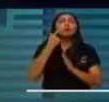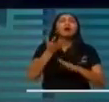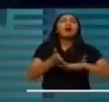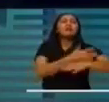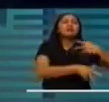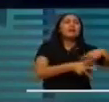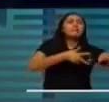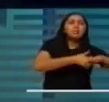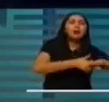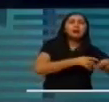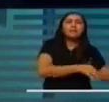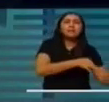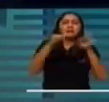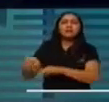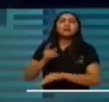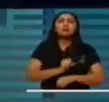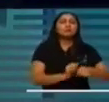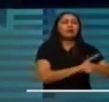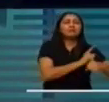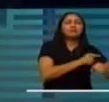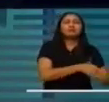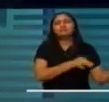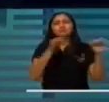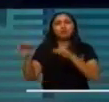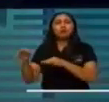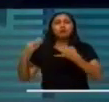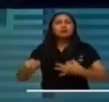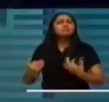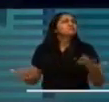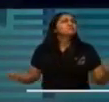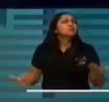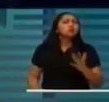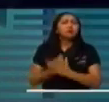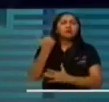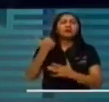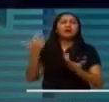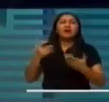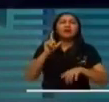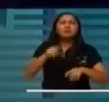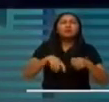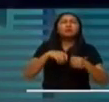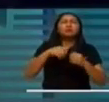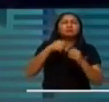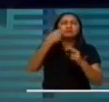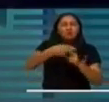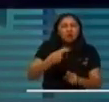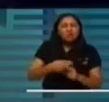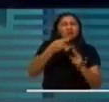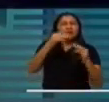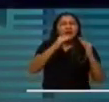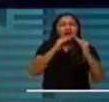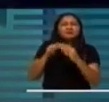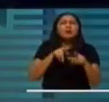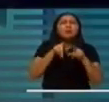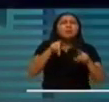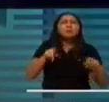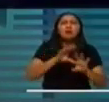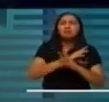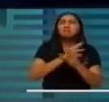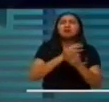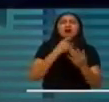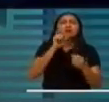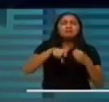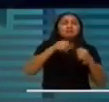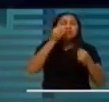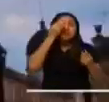nueva modalidad de recolección de información promoverá el fin de las inconsistencias en los datos de los hogares colombianos. Pablo Osorio con todo el